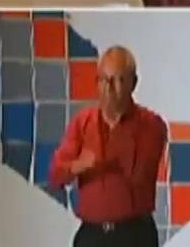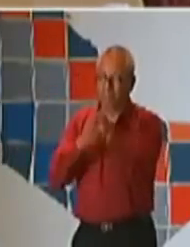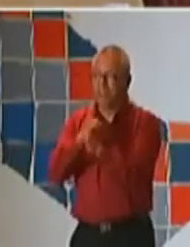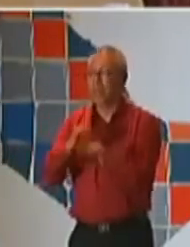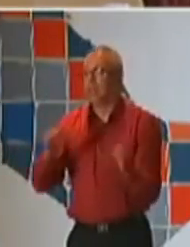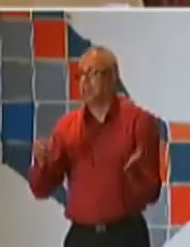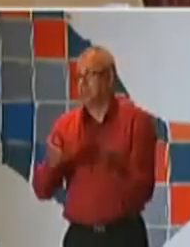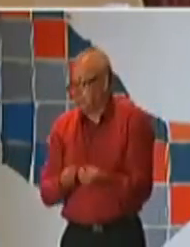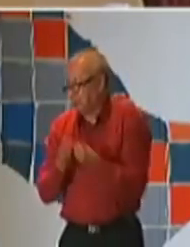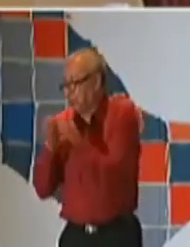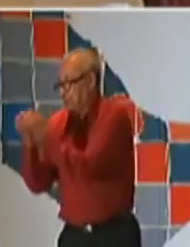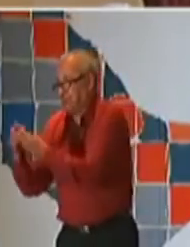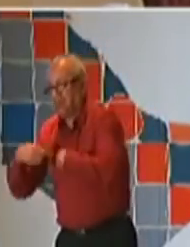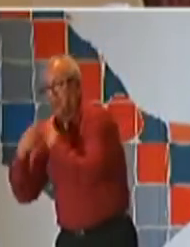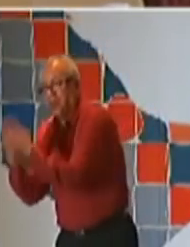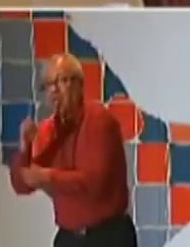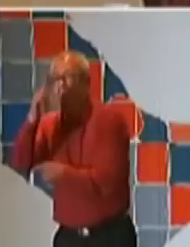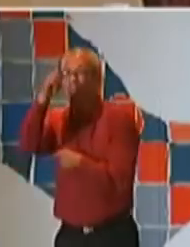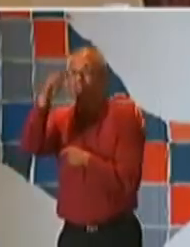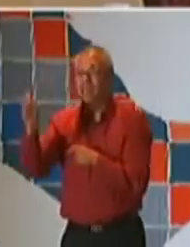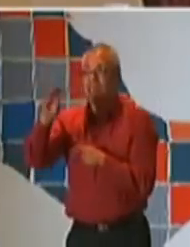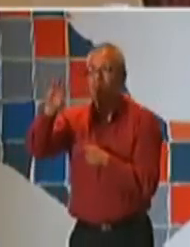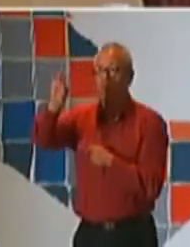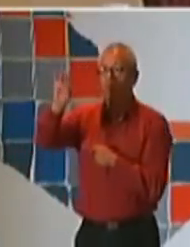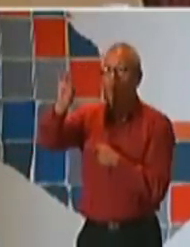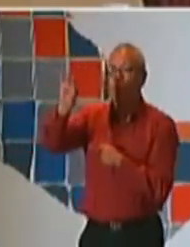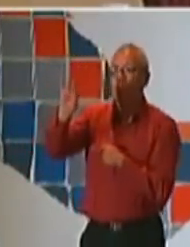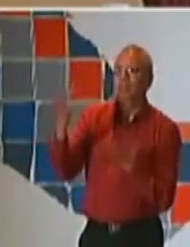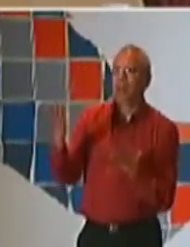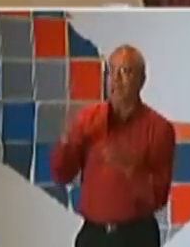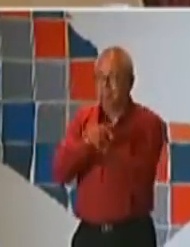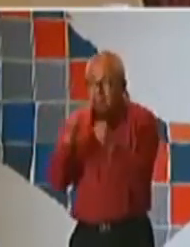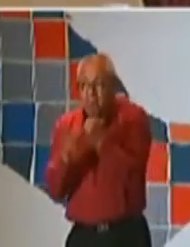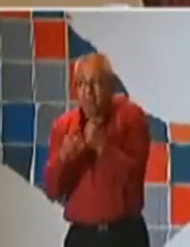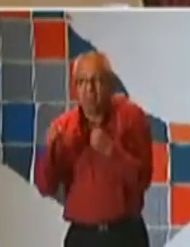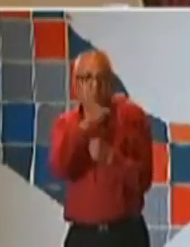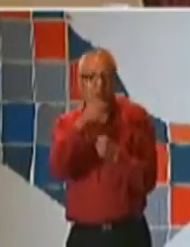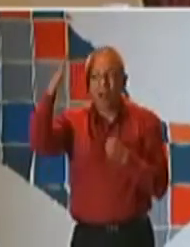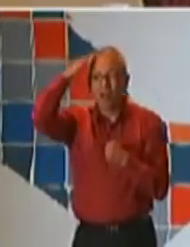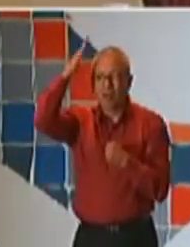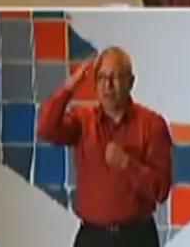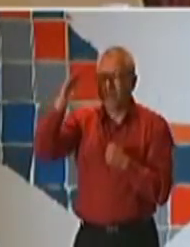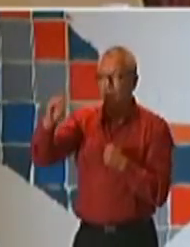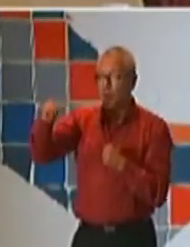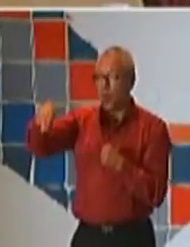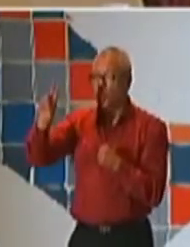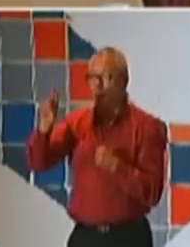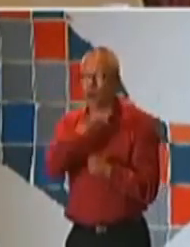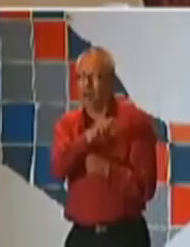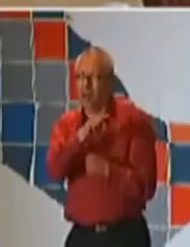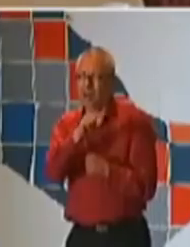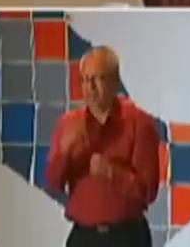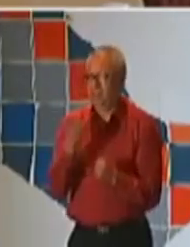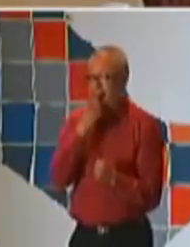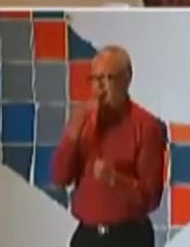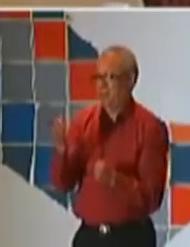países además encabeza una comisión de las Naciones Unidas y difunde sus pensamientos en la revista forbs